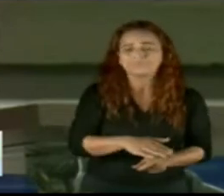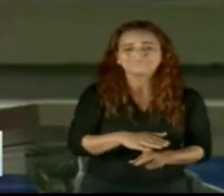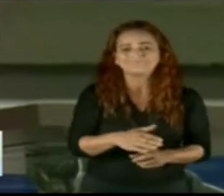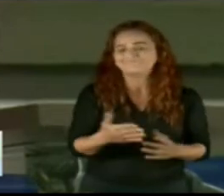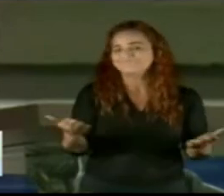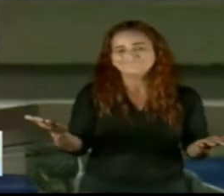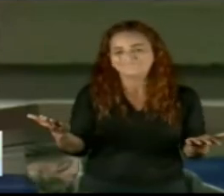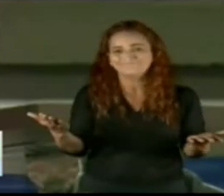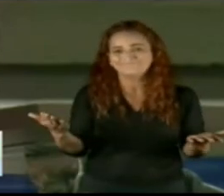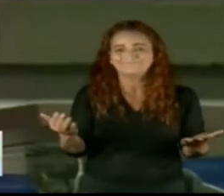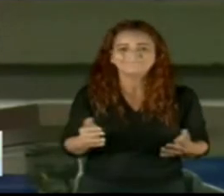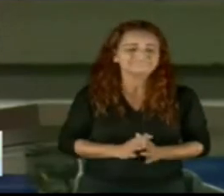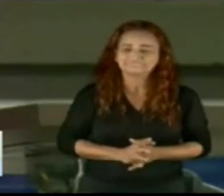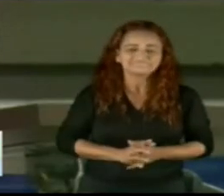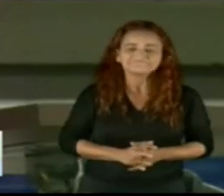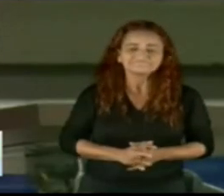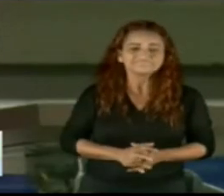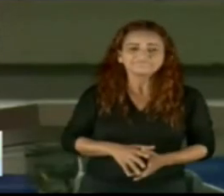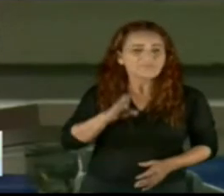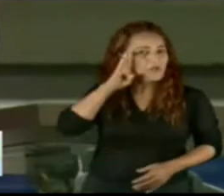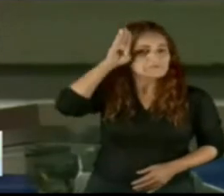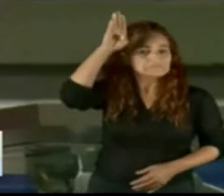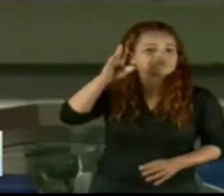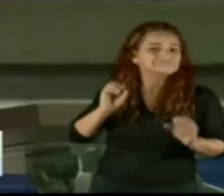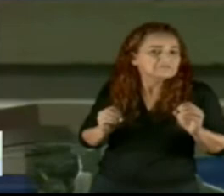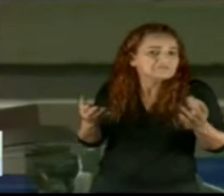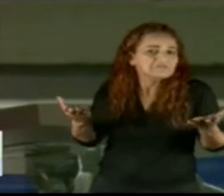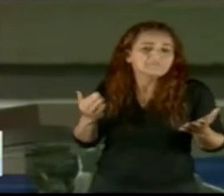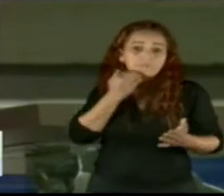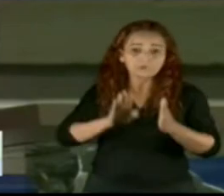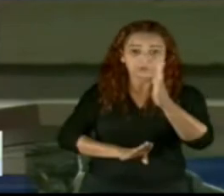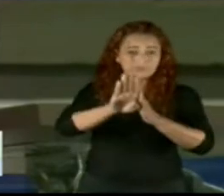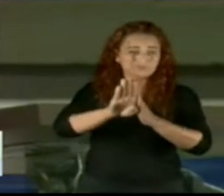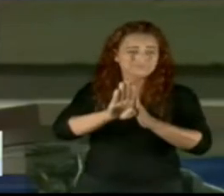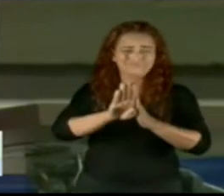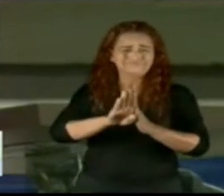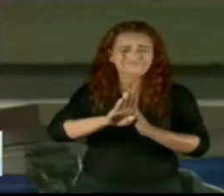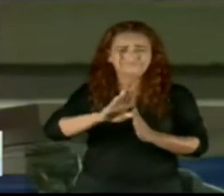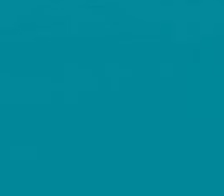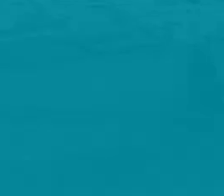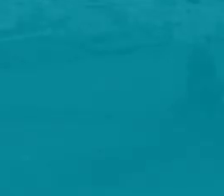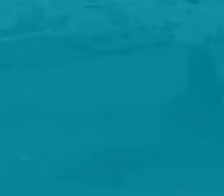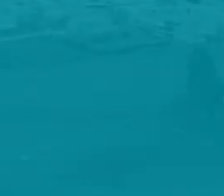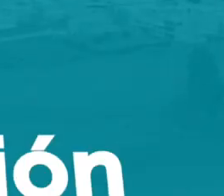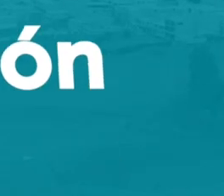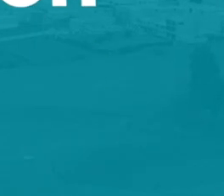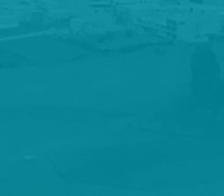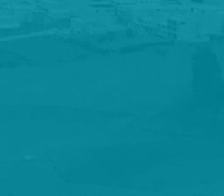tener simplemente nada en el futuro. No podemos hablar de un desarrollo sostenible.